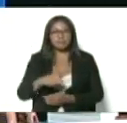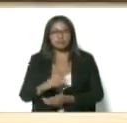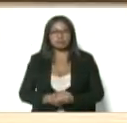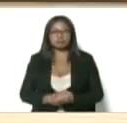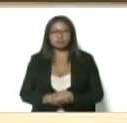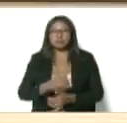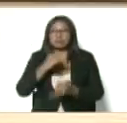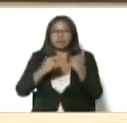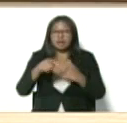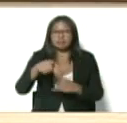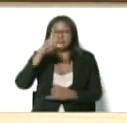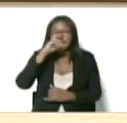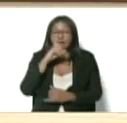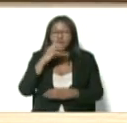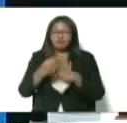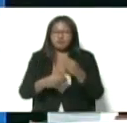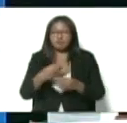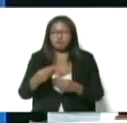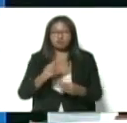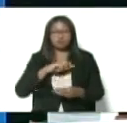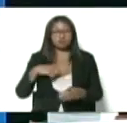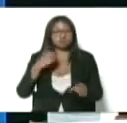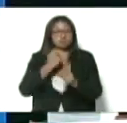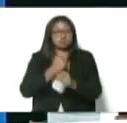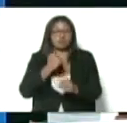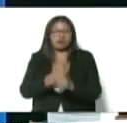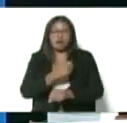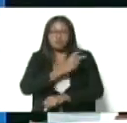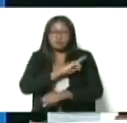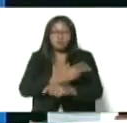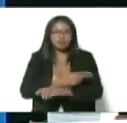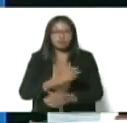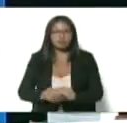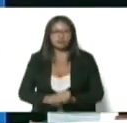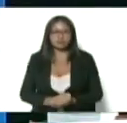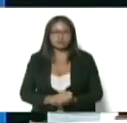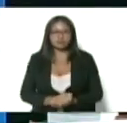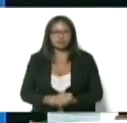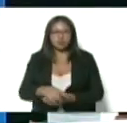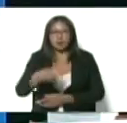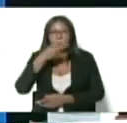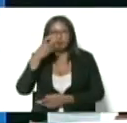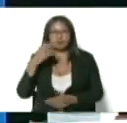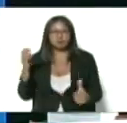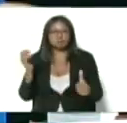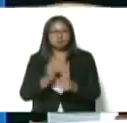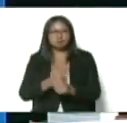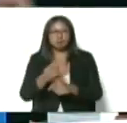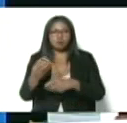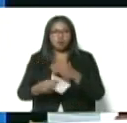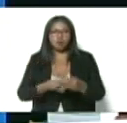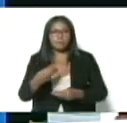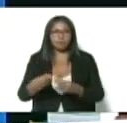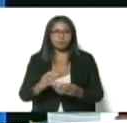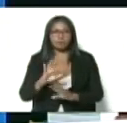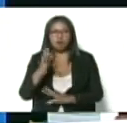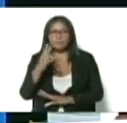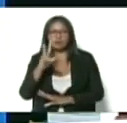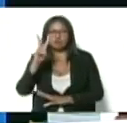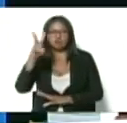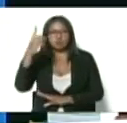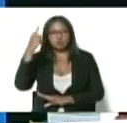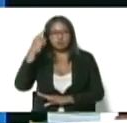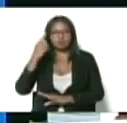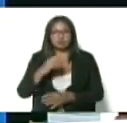récord este año entonces ya estamos trabajando mi comandante y de una droga que se incautó hace dos días